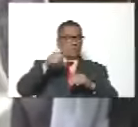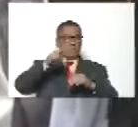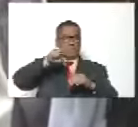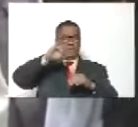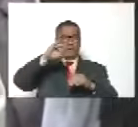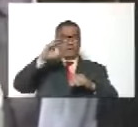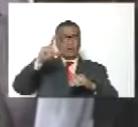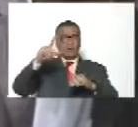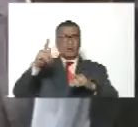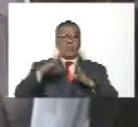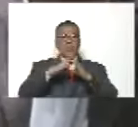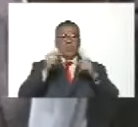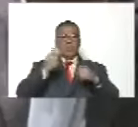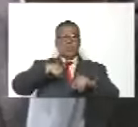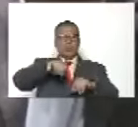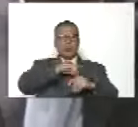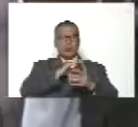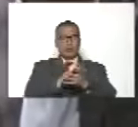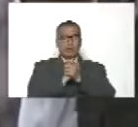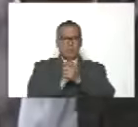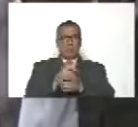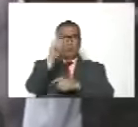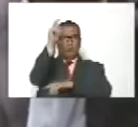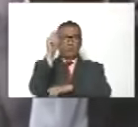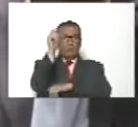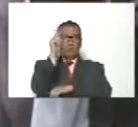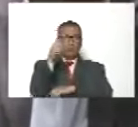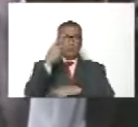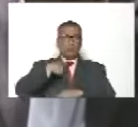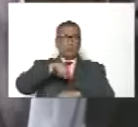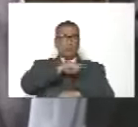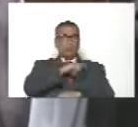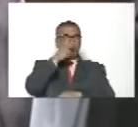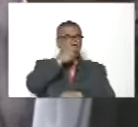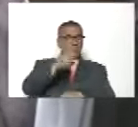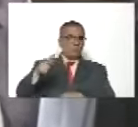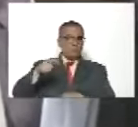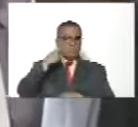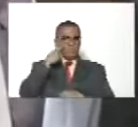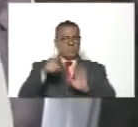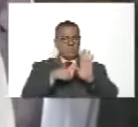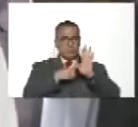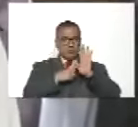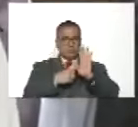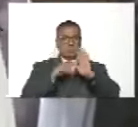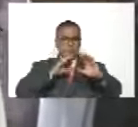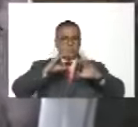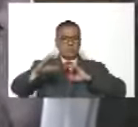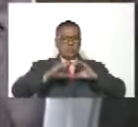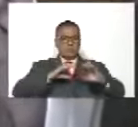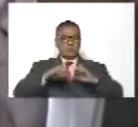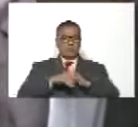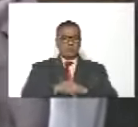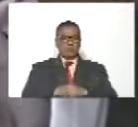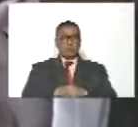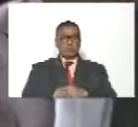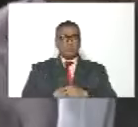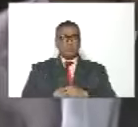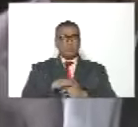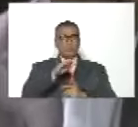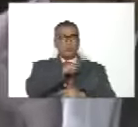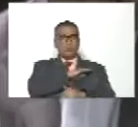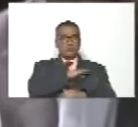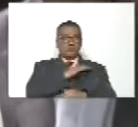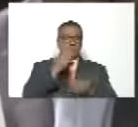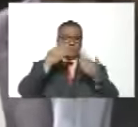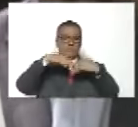Pérez, a todos nuestros colegas parlamentarios y a nuestro pueblo que nos sintoniza por los medios de comunicación. En mi condición